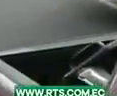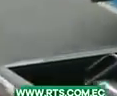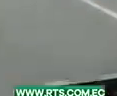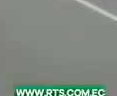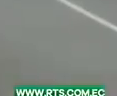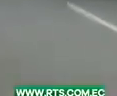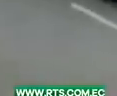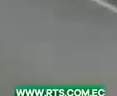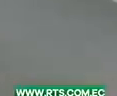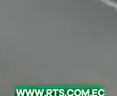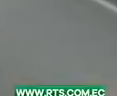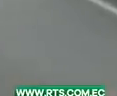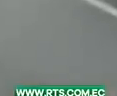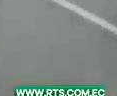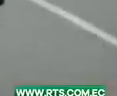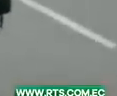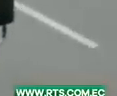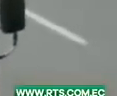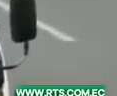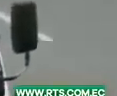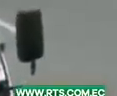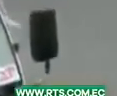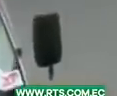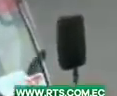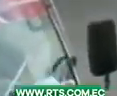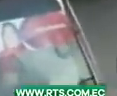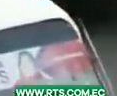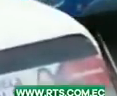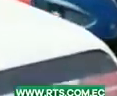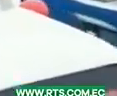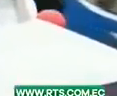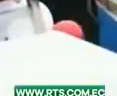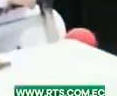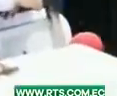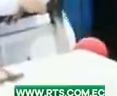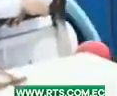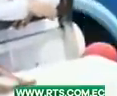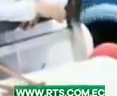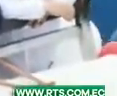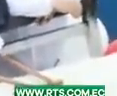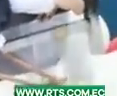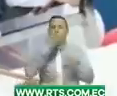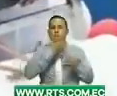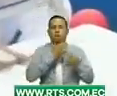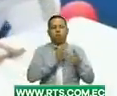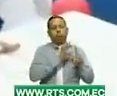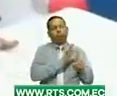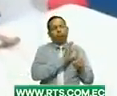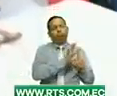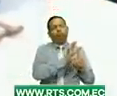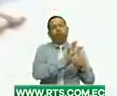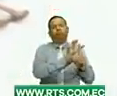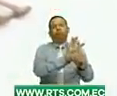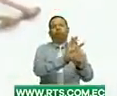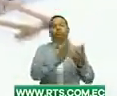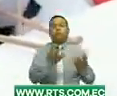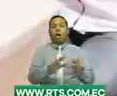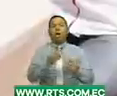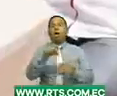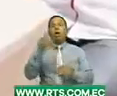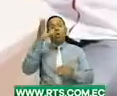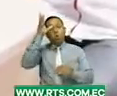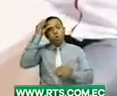Gustavo Larrea, candidato de Democracia Sí, desarrolló una caravana en Ambato y luego dio una rueda de prensa en Riobamba,